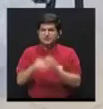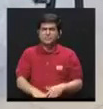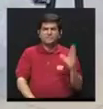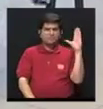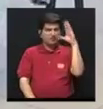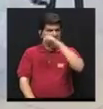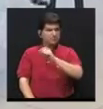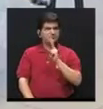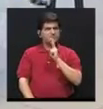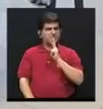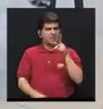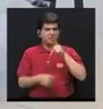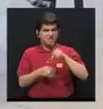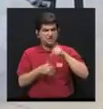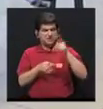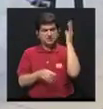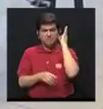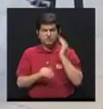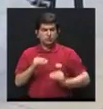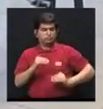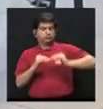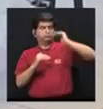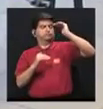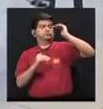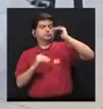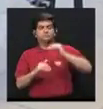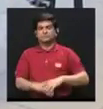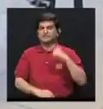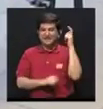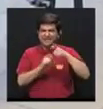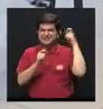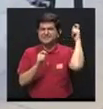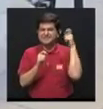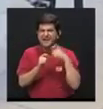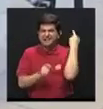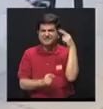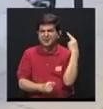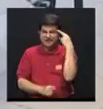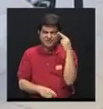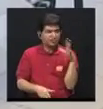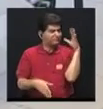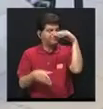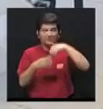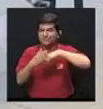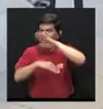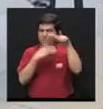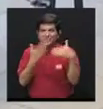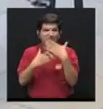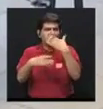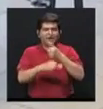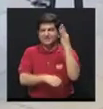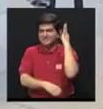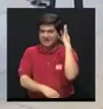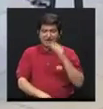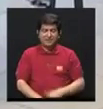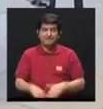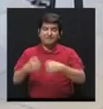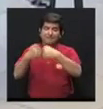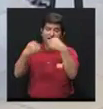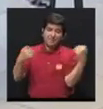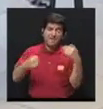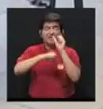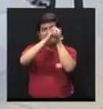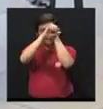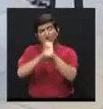la participación de la mujer es mucho mayor. Y justamente es porque no se toma en cuenta todo lo que hacen las mujeres. Aparte de que tradicionalmente las